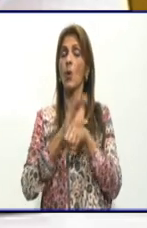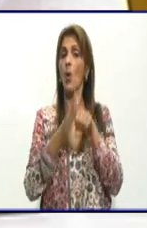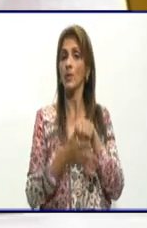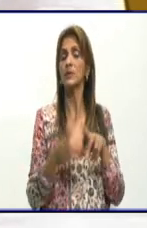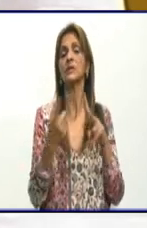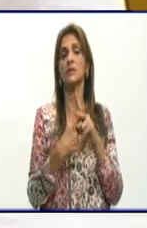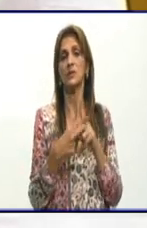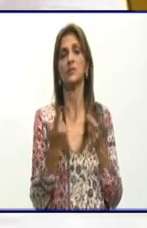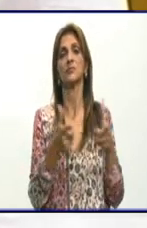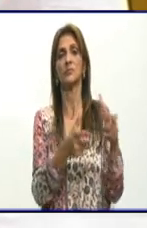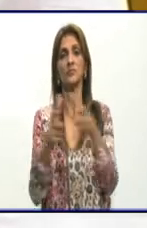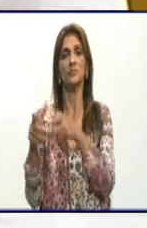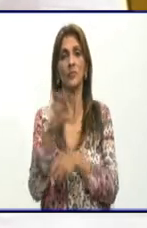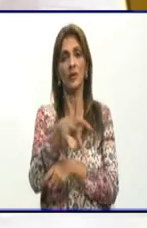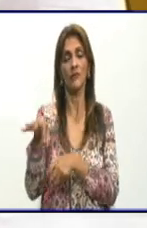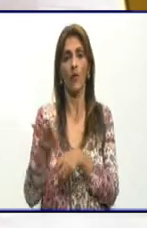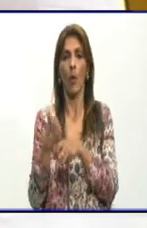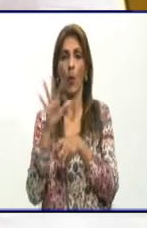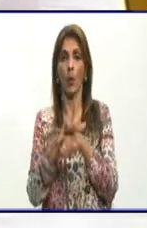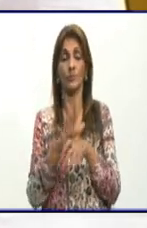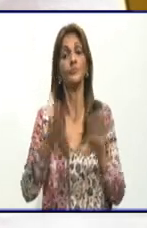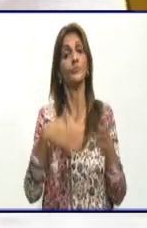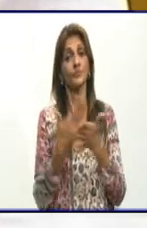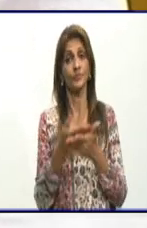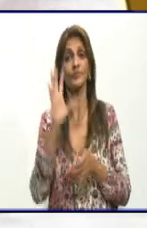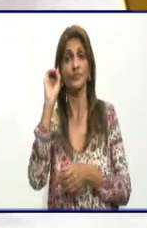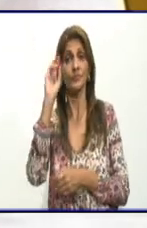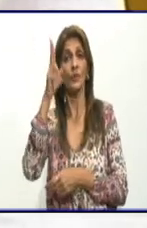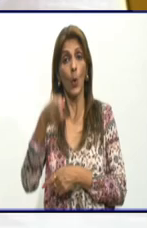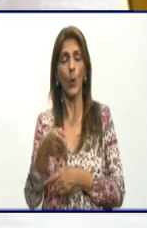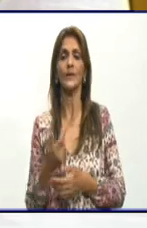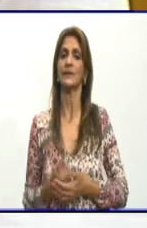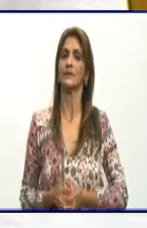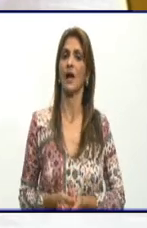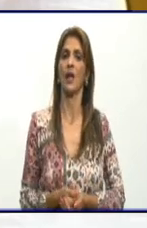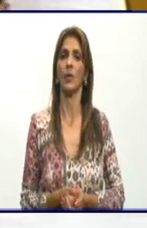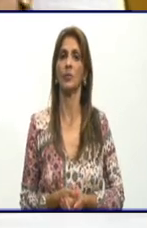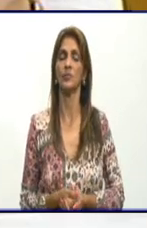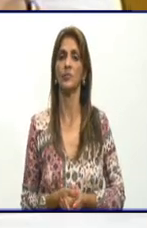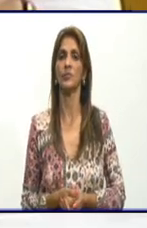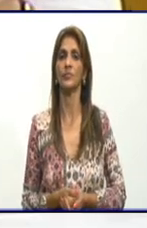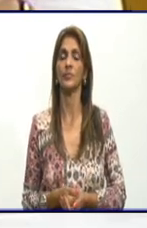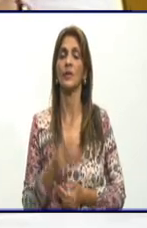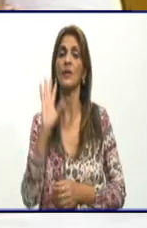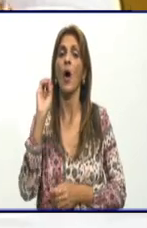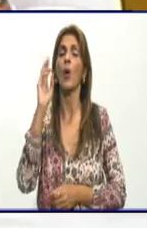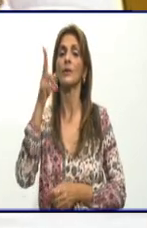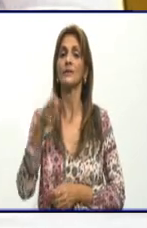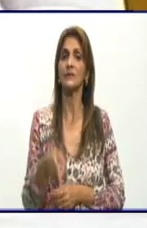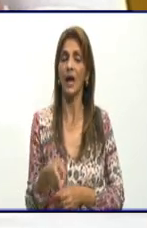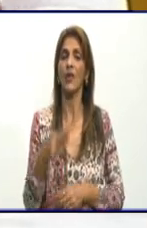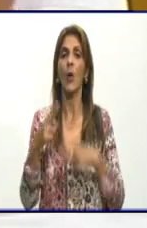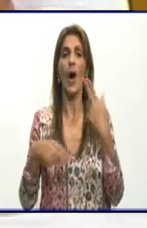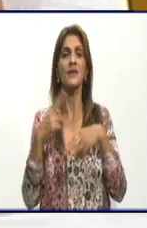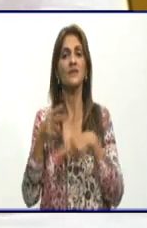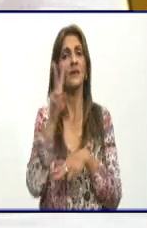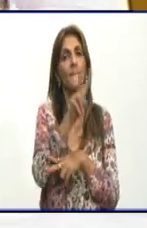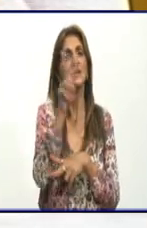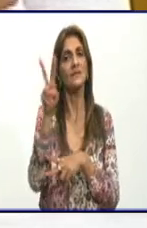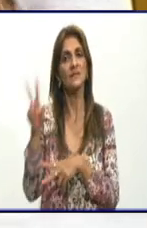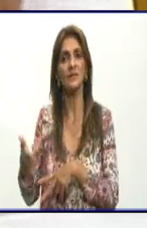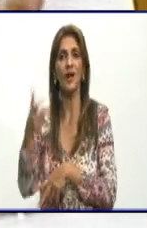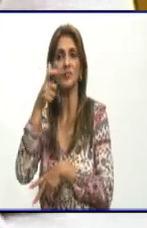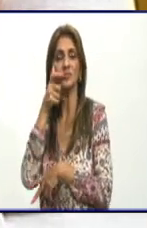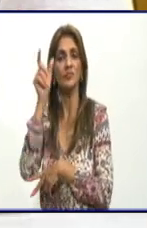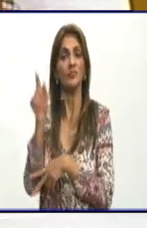ministerio que se debe de hacer la inspección en aquellas viviendas donde no hay cuarentena. En aquellas viviendas donde